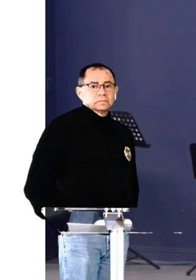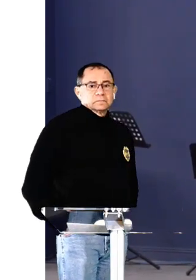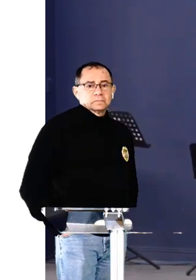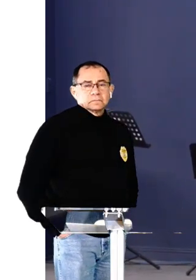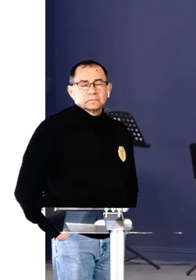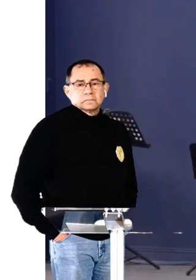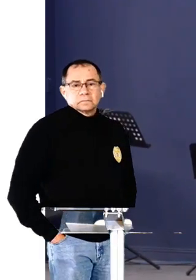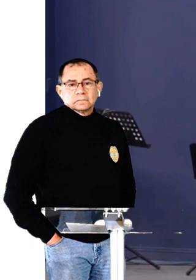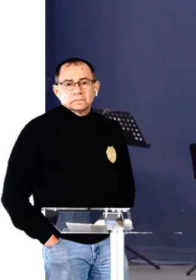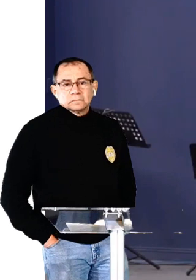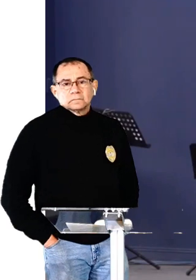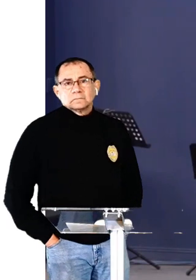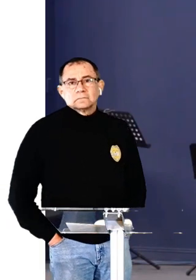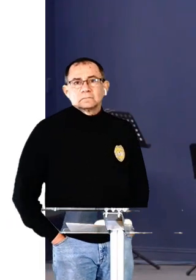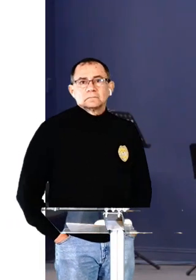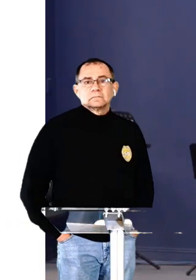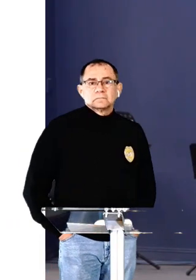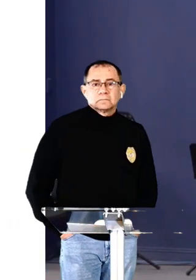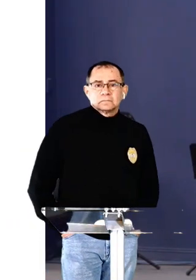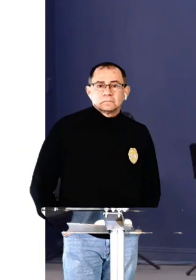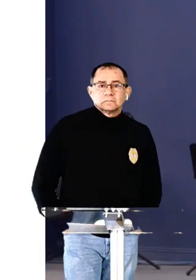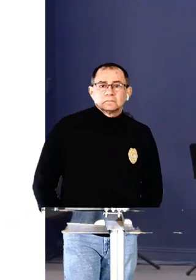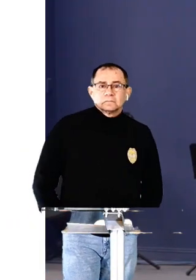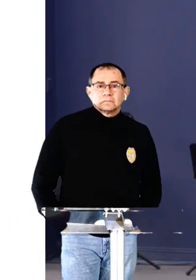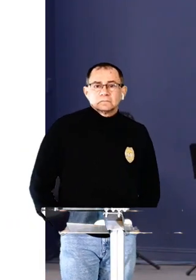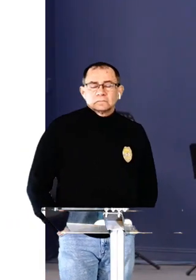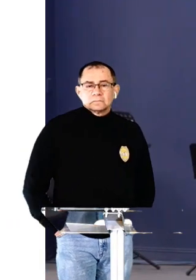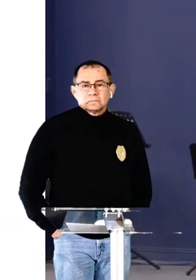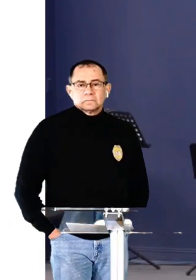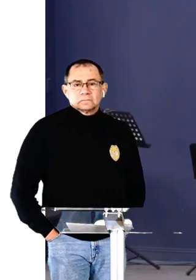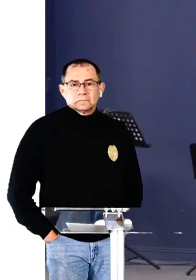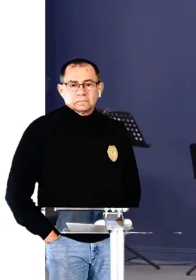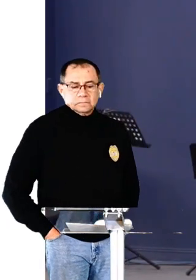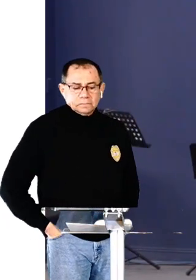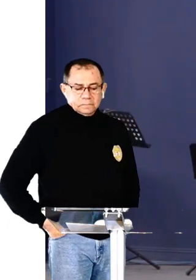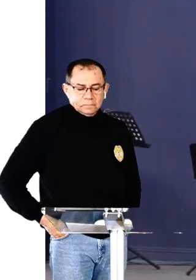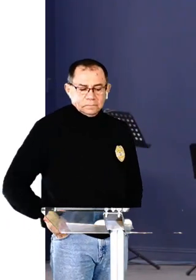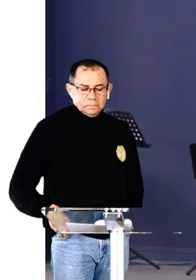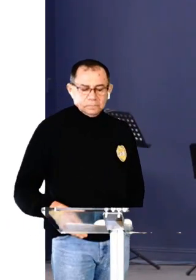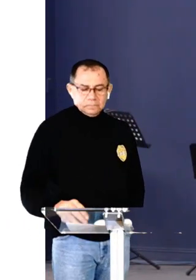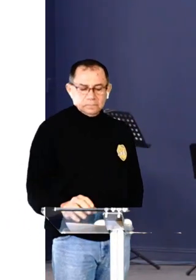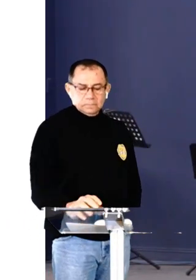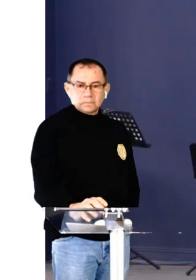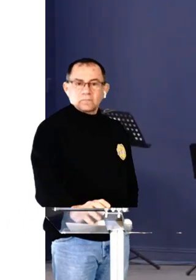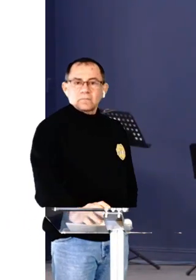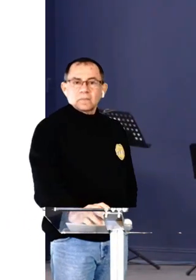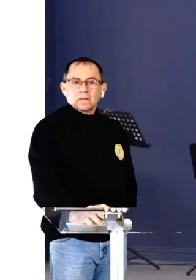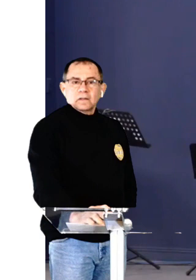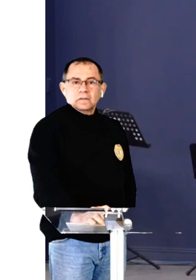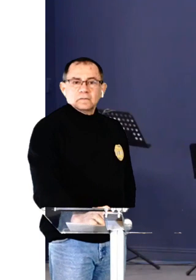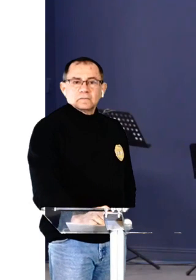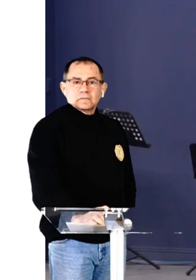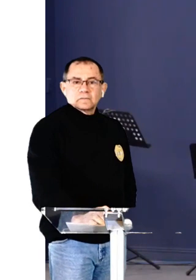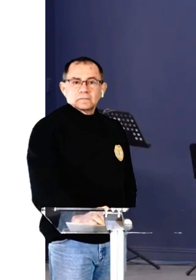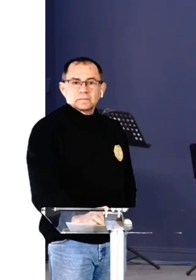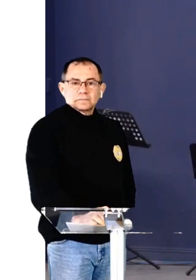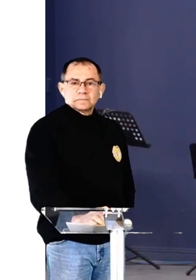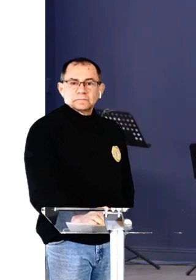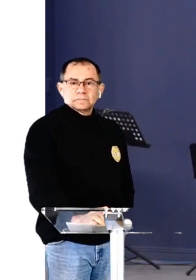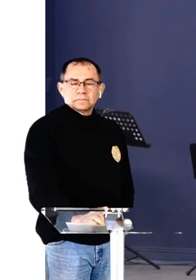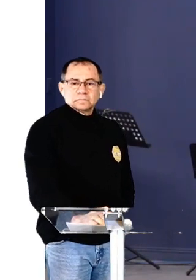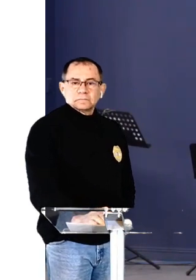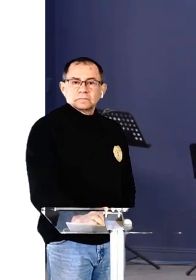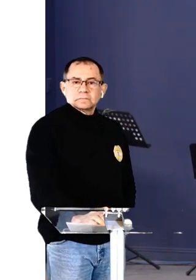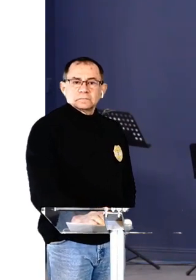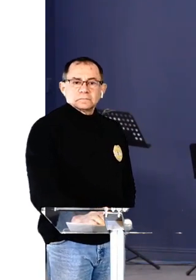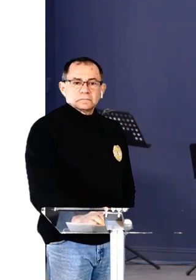Unidos. El pastor internacional o el director internacional es el pastor Royes de